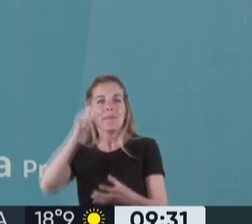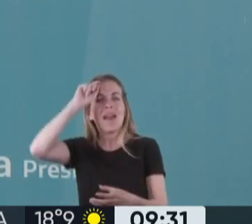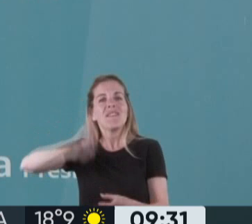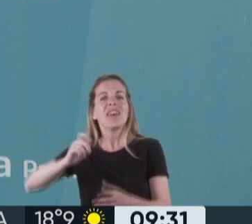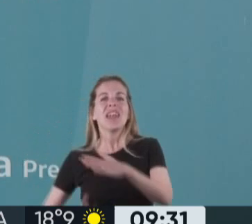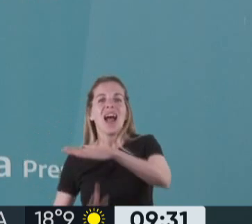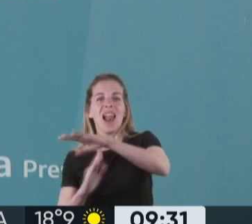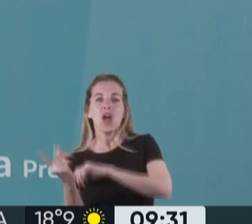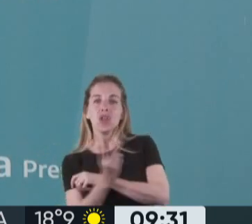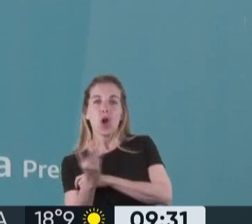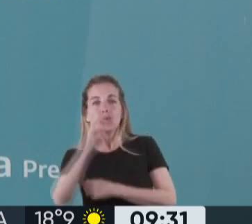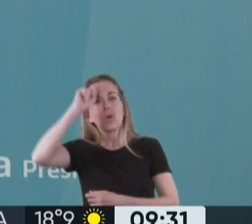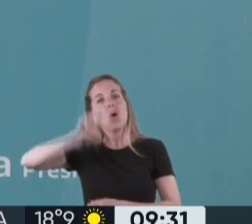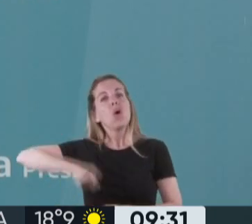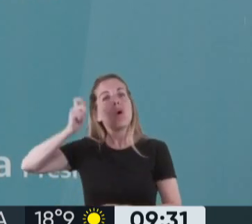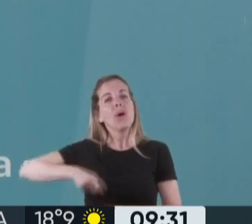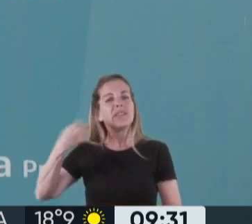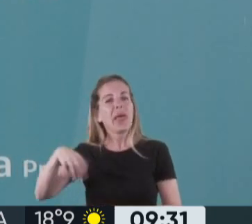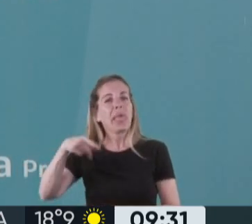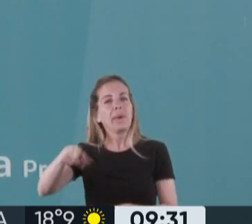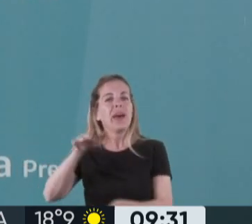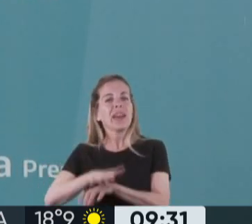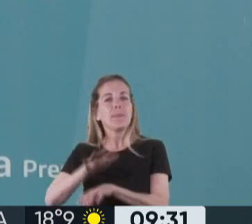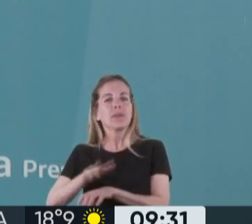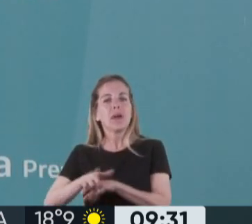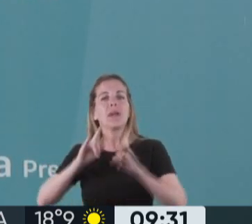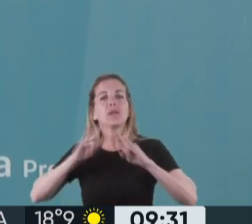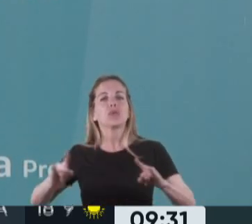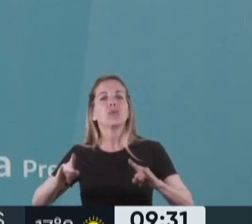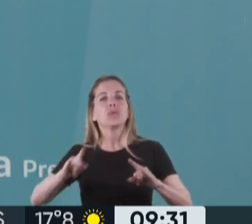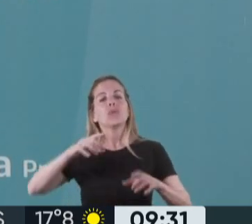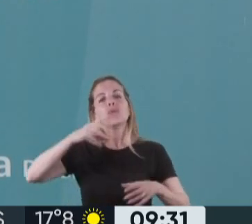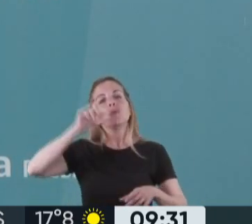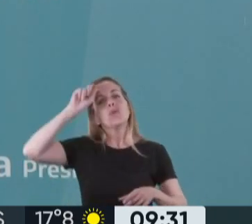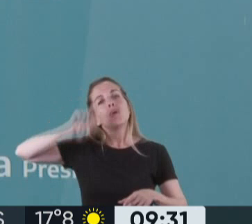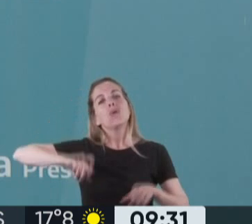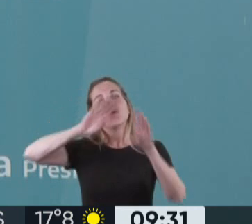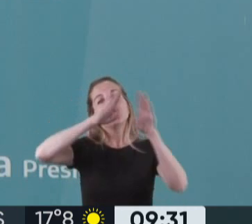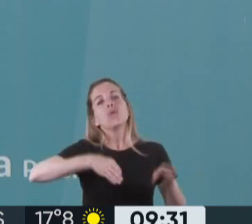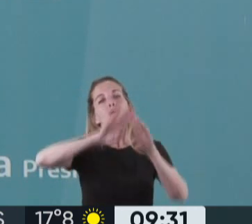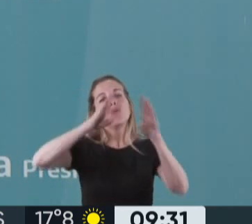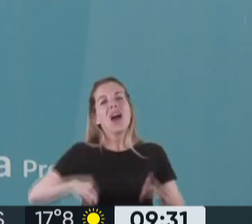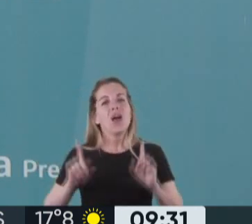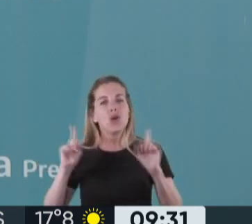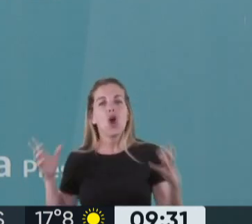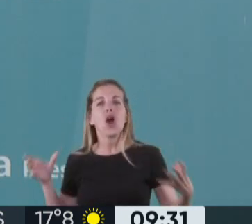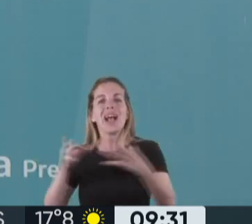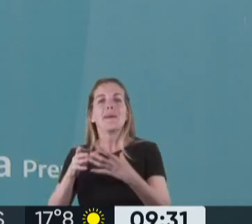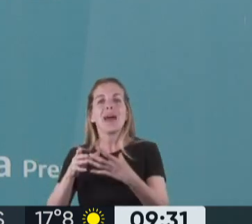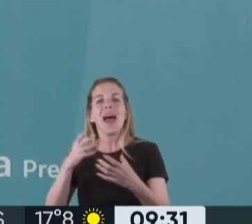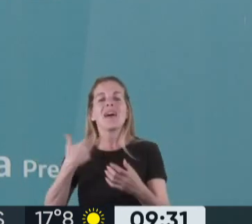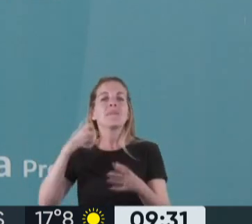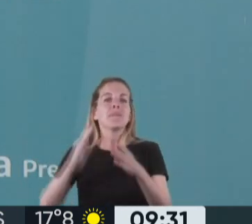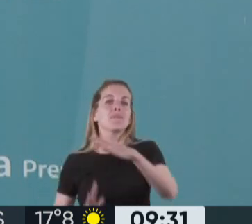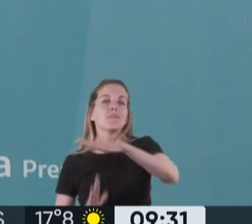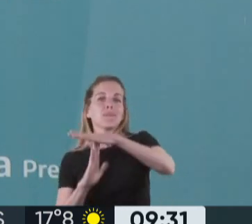dos jueces que tienen que estar a cargo de los juzgados que les corresponden y no ocupando esos lugares en la Cámara Federal que fueron puestos allí